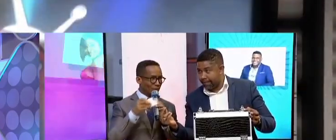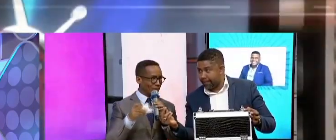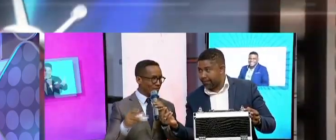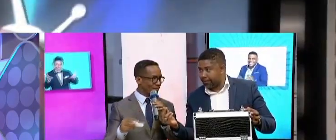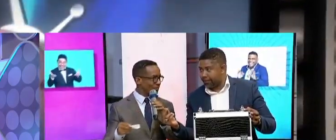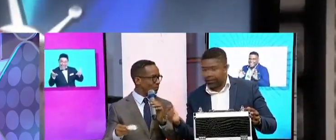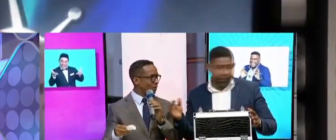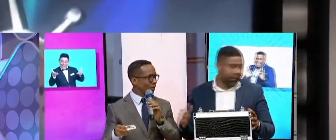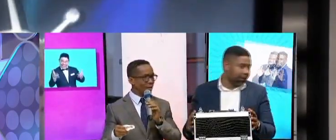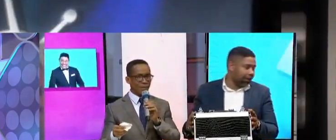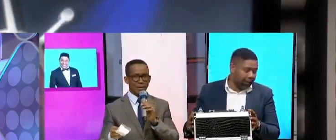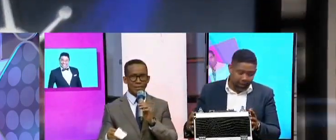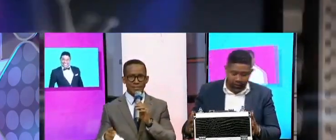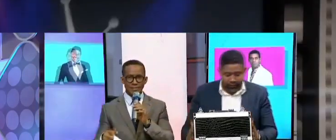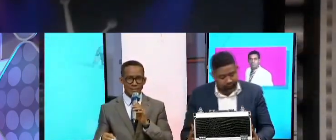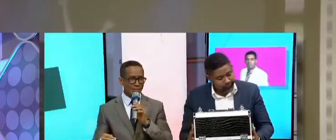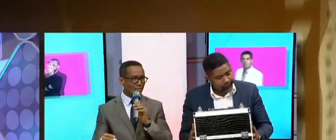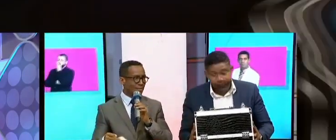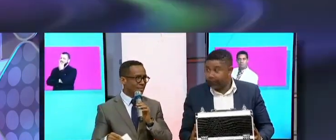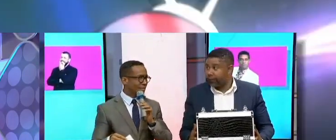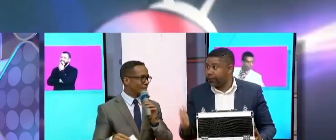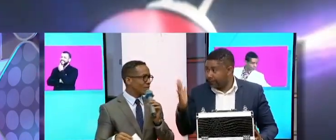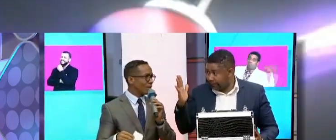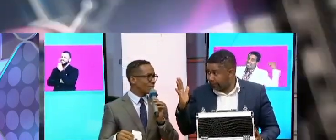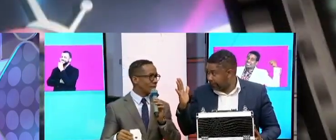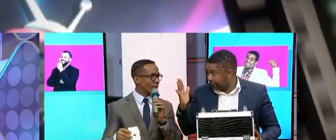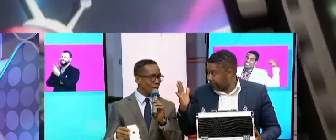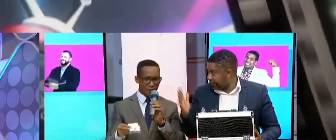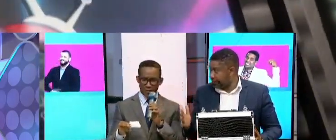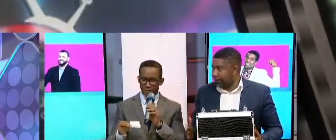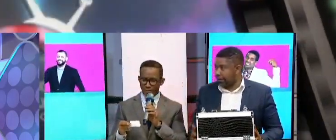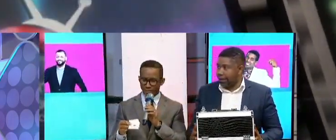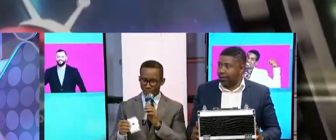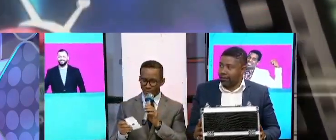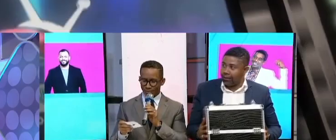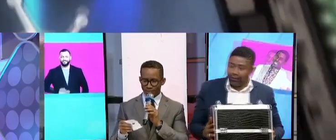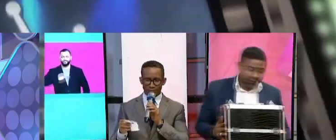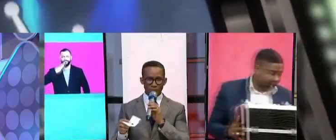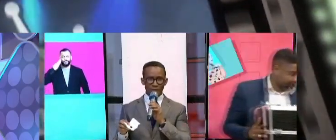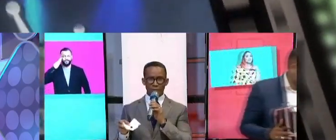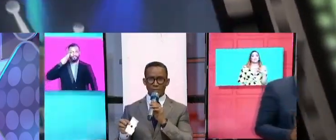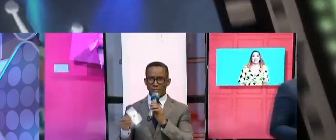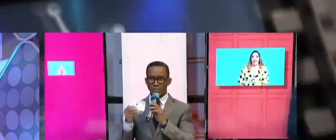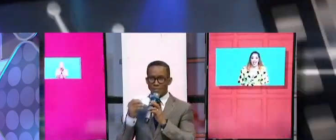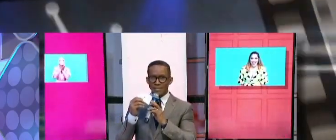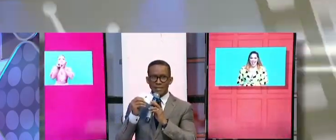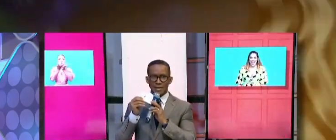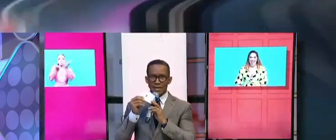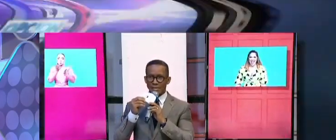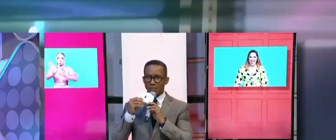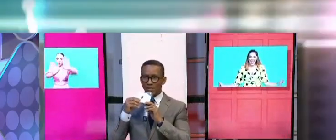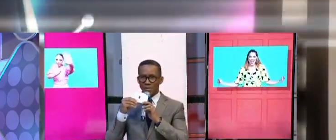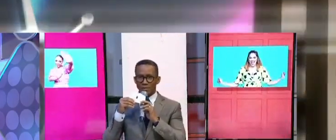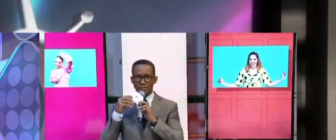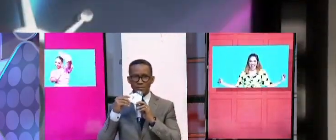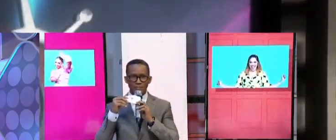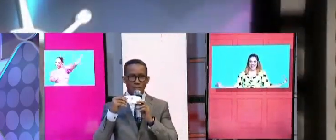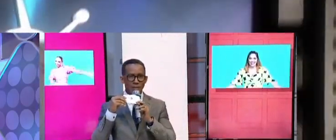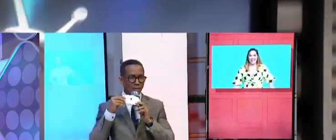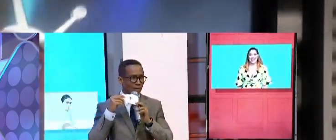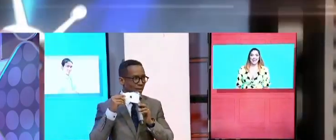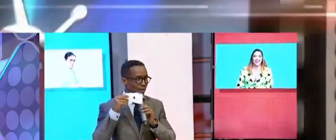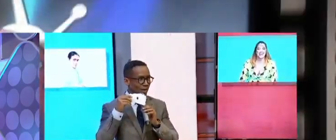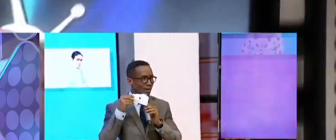era otro, fuera de cámara. Mi corazón da de San para Francisco todos. De Macorís. Sí, sí, ay, me dijo. Hoy, wow. Era de San Francisco.